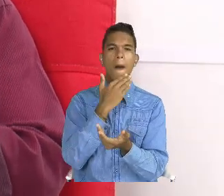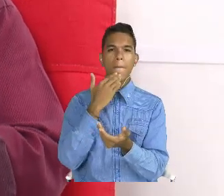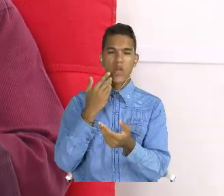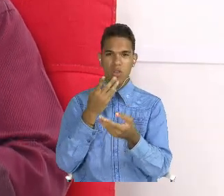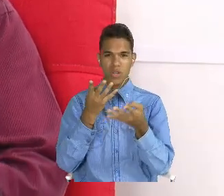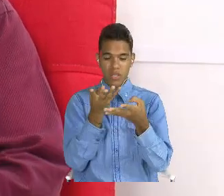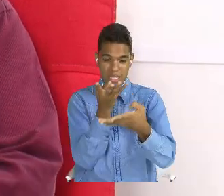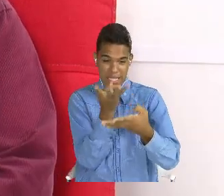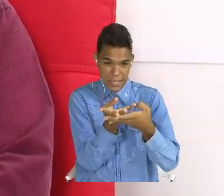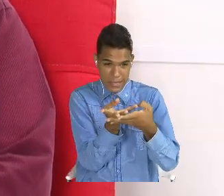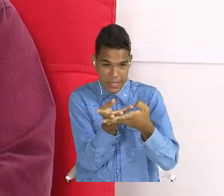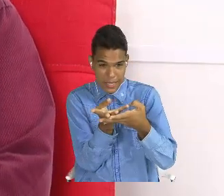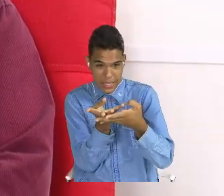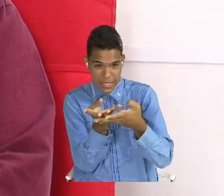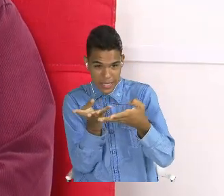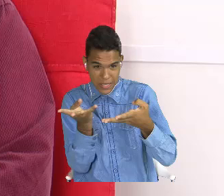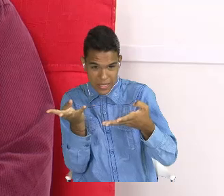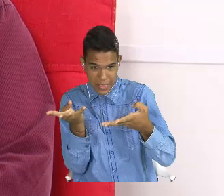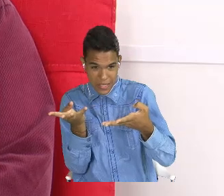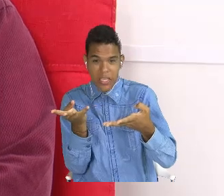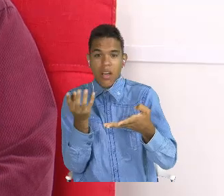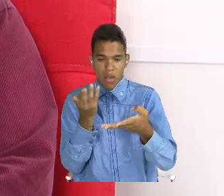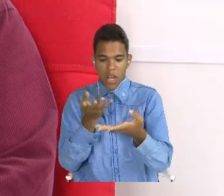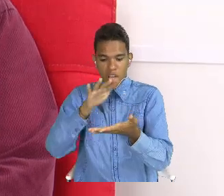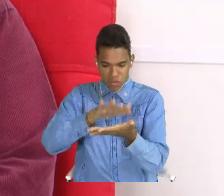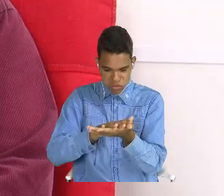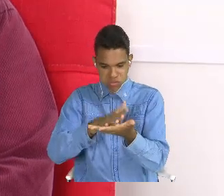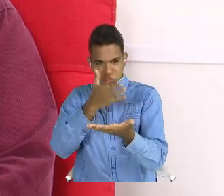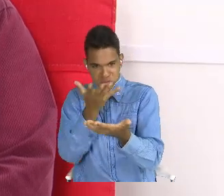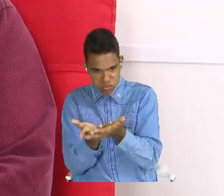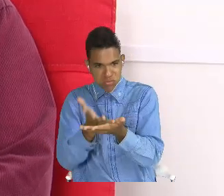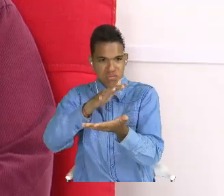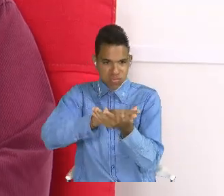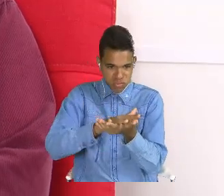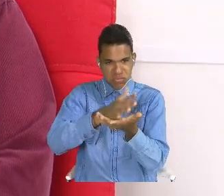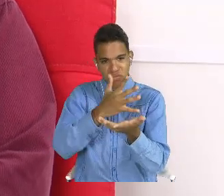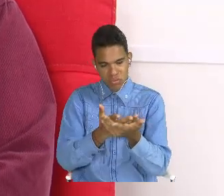metiéndole tanta grasa al cuerpo. Y sí, una porcioncita de harina.